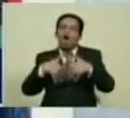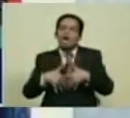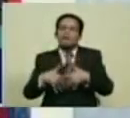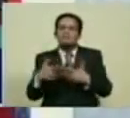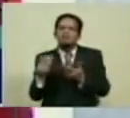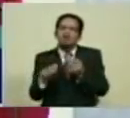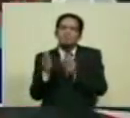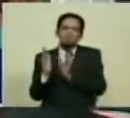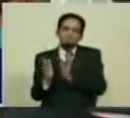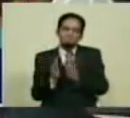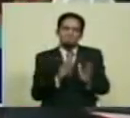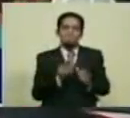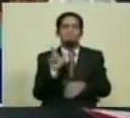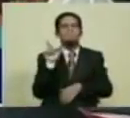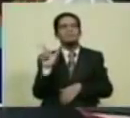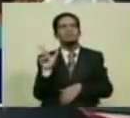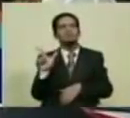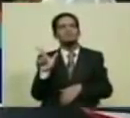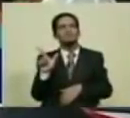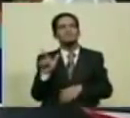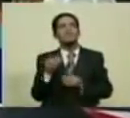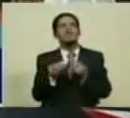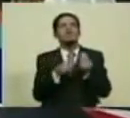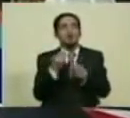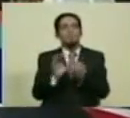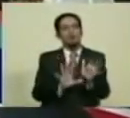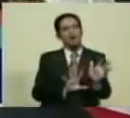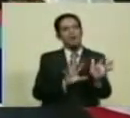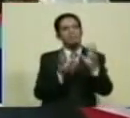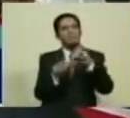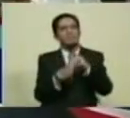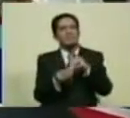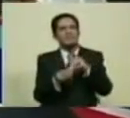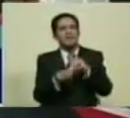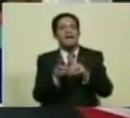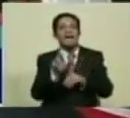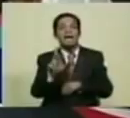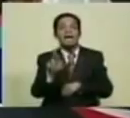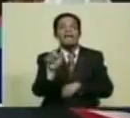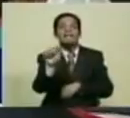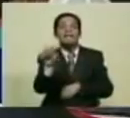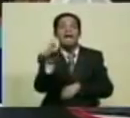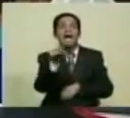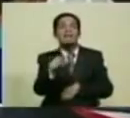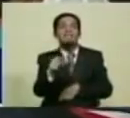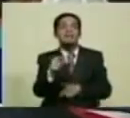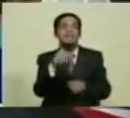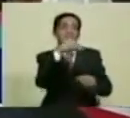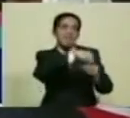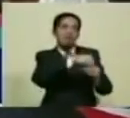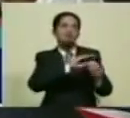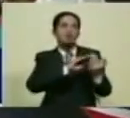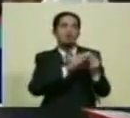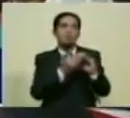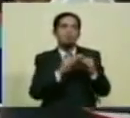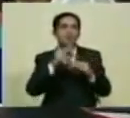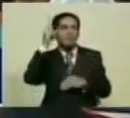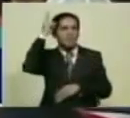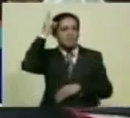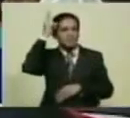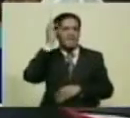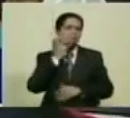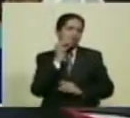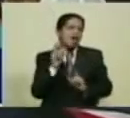Socialista Unido de Venezuela. Cómo adaptar la RAS a lo que es la realidad de las comunidades indígenas. Seguramente en algunas